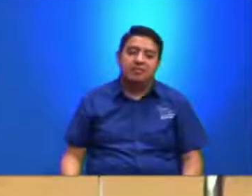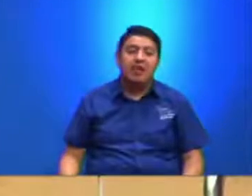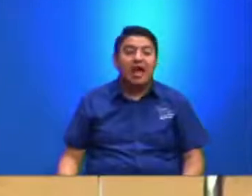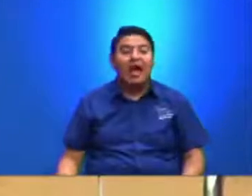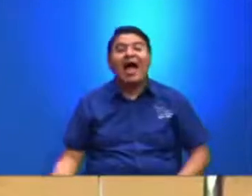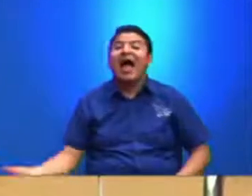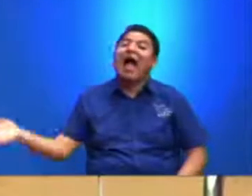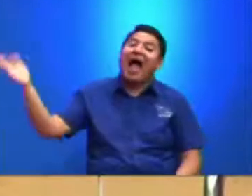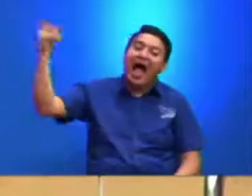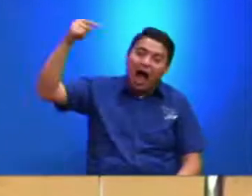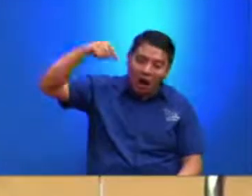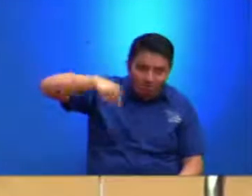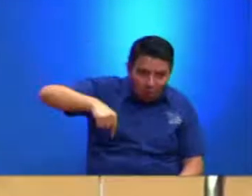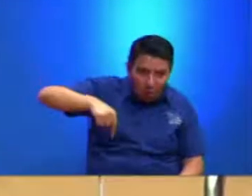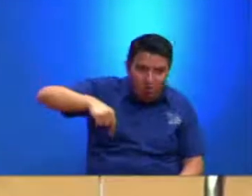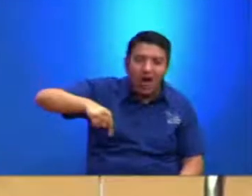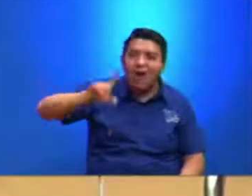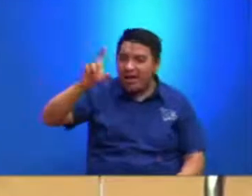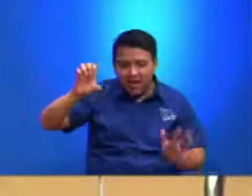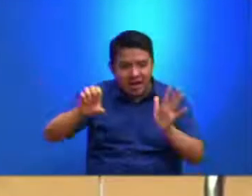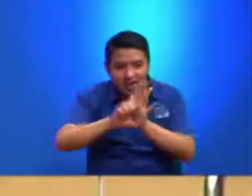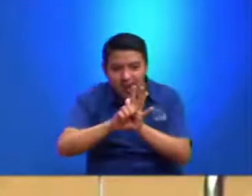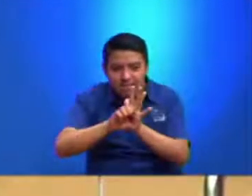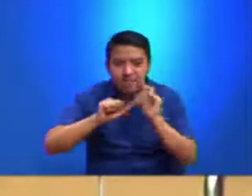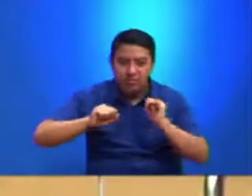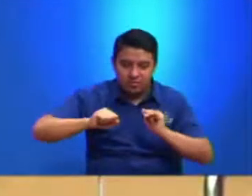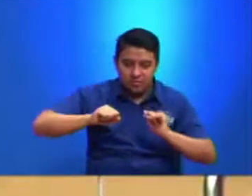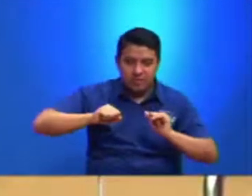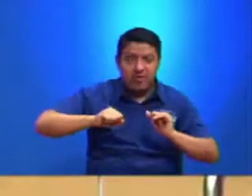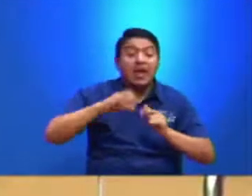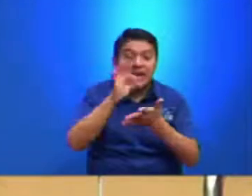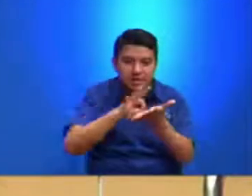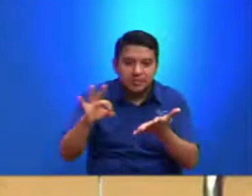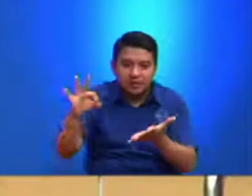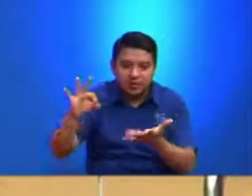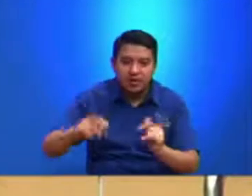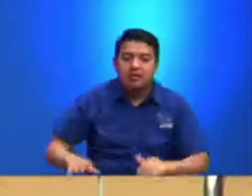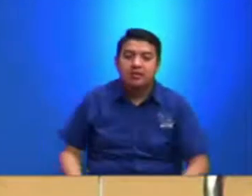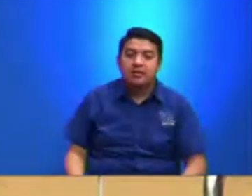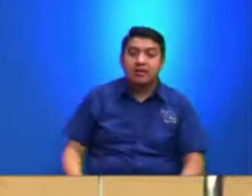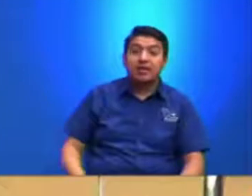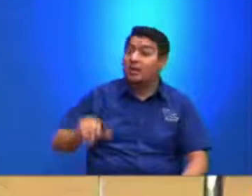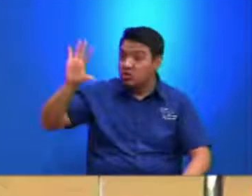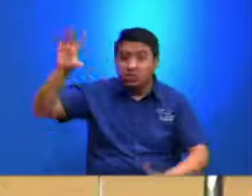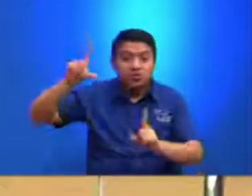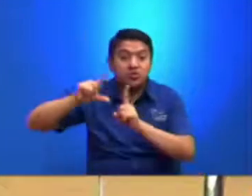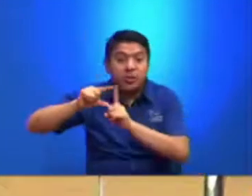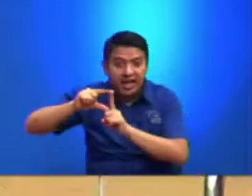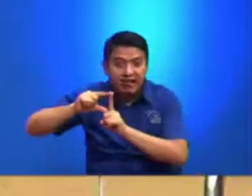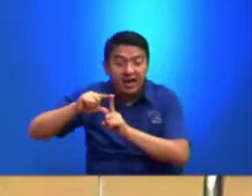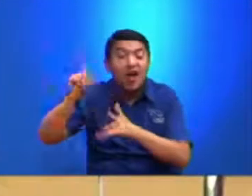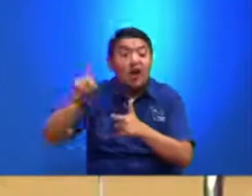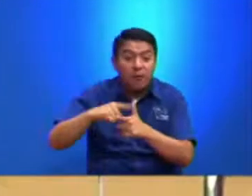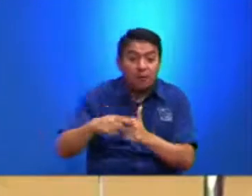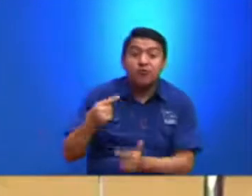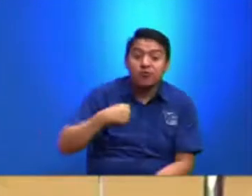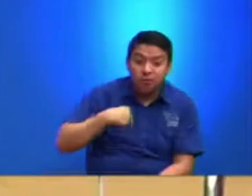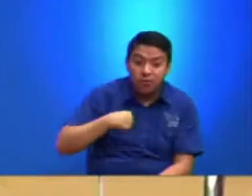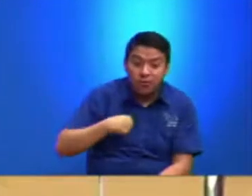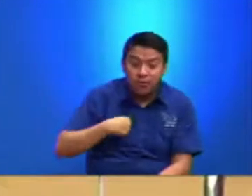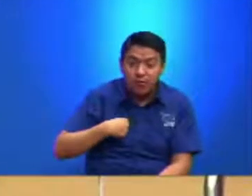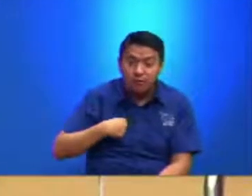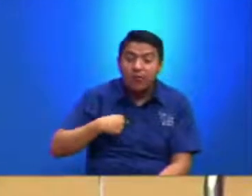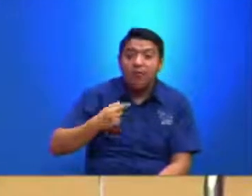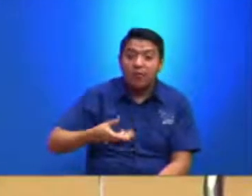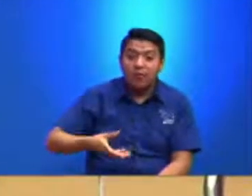sea esa hierba mojada por el discurso divino, hermano, por el Espíritu de Dios, que se meta